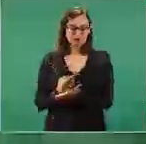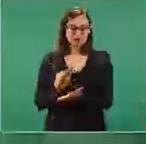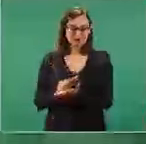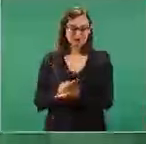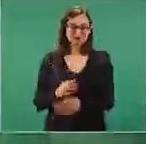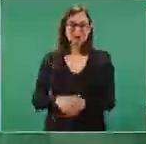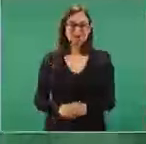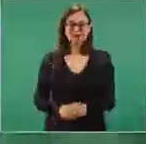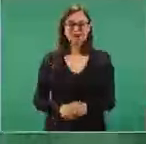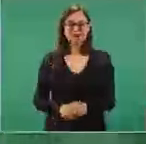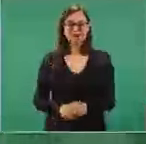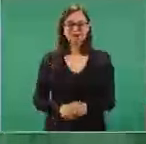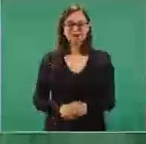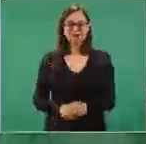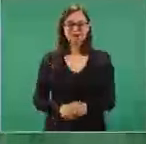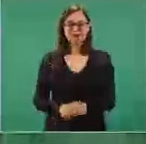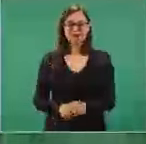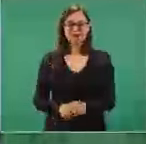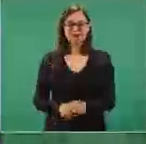T54.